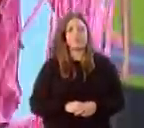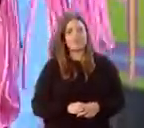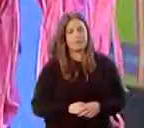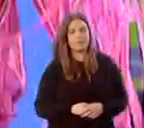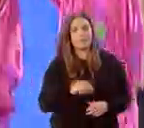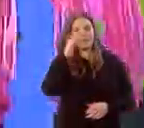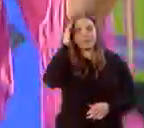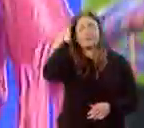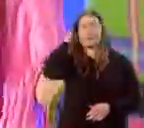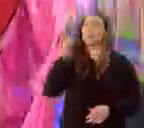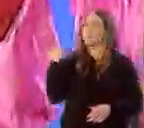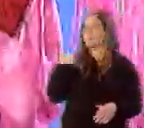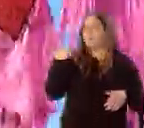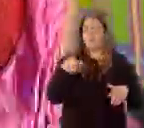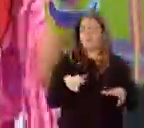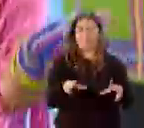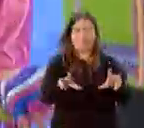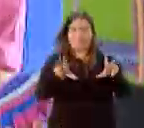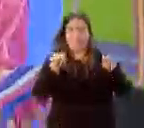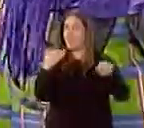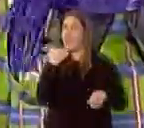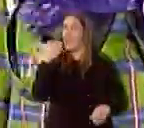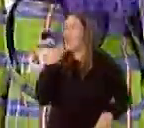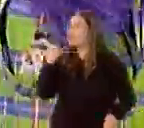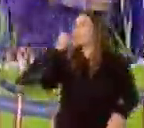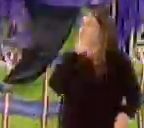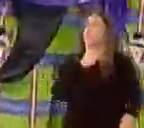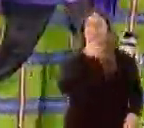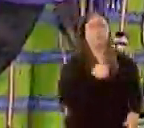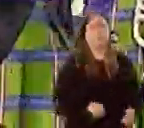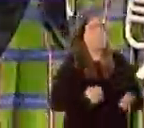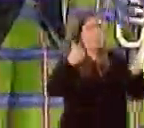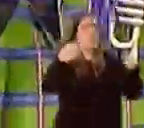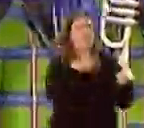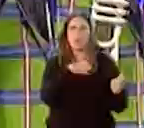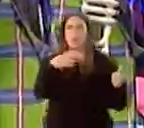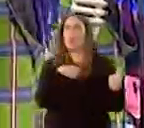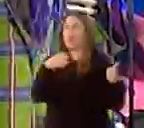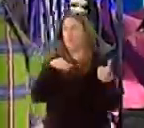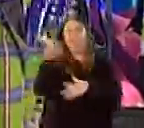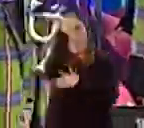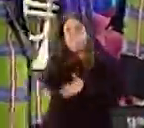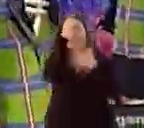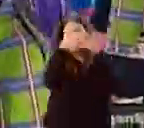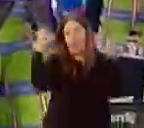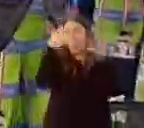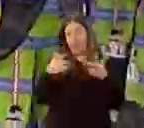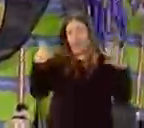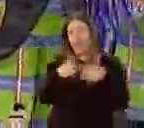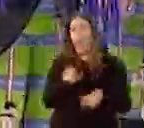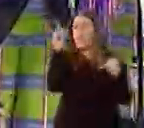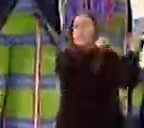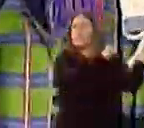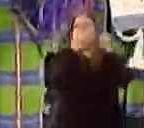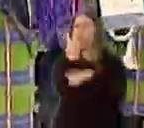de memoria con algo que es intolerable con las canciones para no variar de un acuerdo